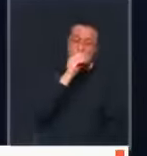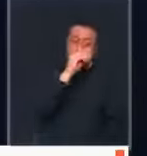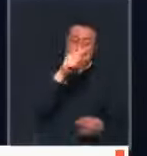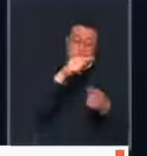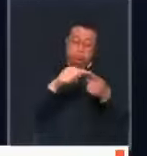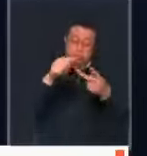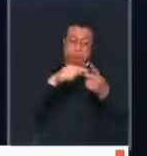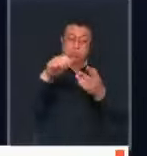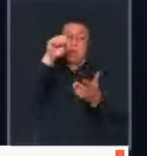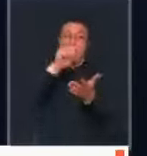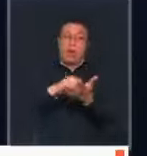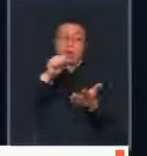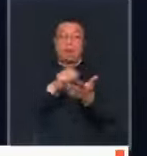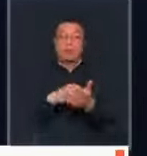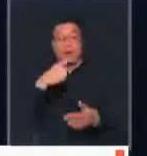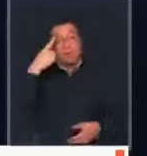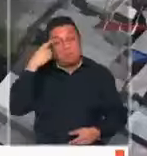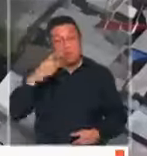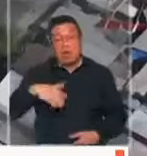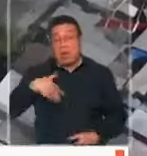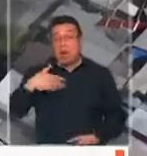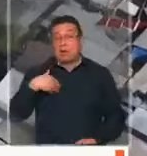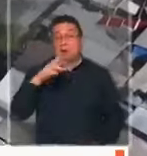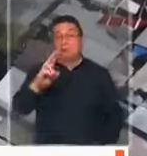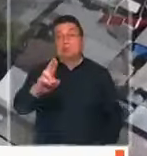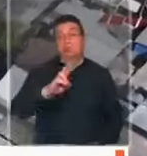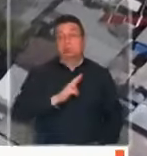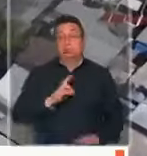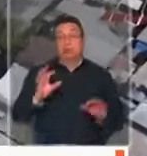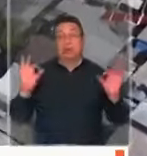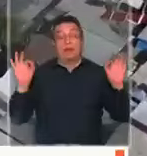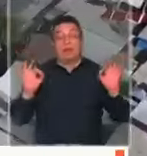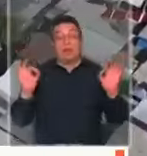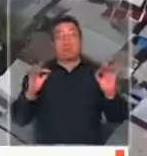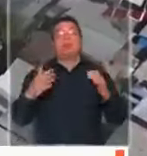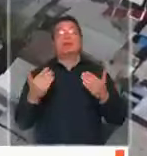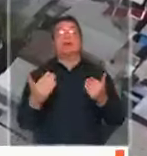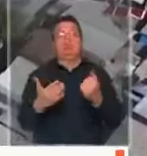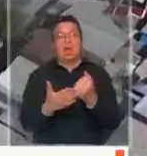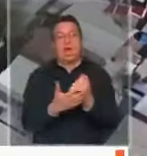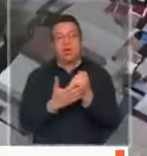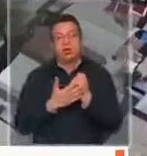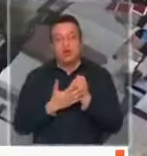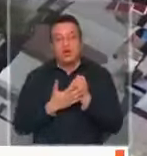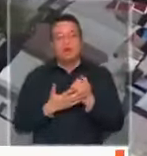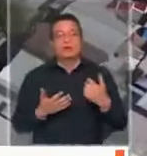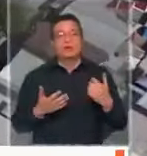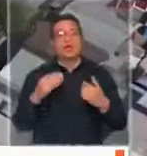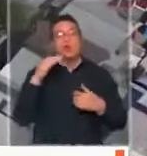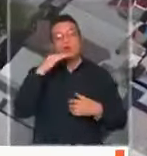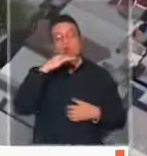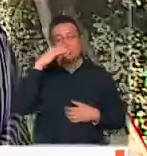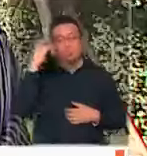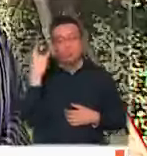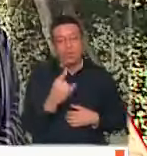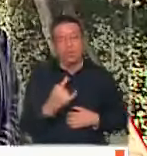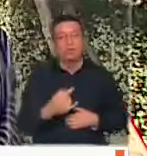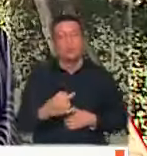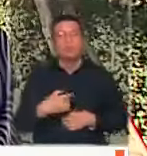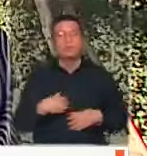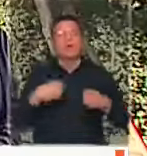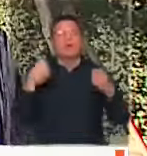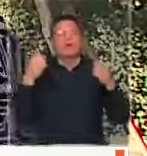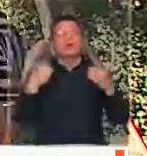los reclamos, pero lamentablemente no hemos tenido mucha respuesta. Necesitamos ayuda. Y urgente. Estamos perdiendo el